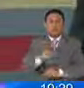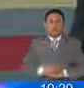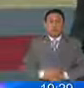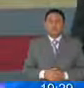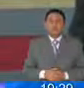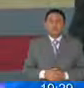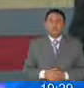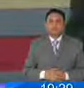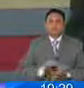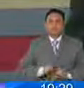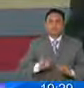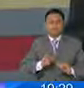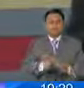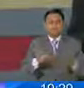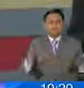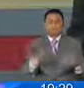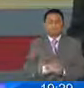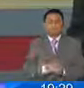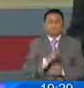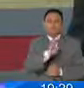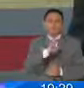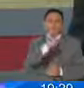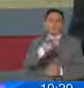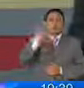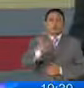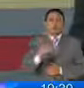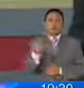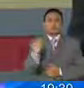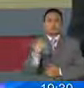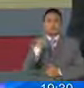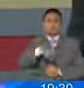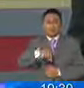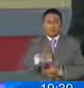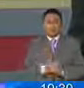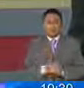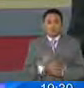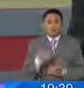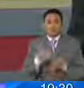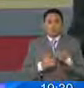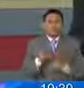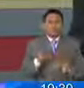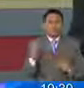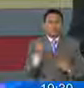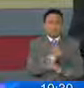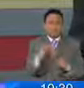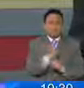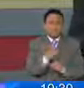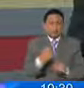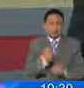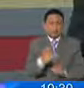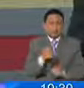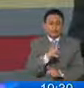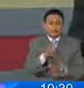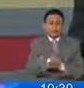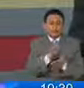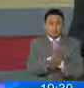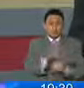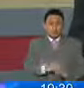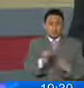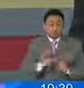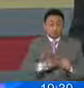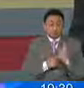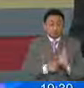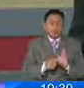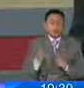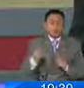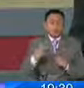Continuamos en el Comercio TV. Más del 50% de jóvenes en el país son víctimas de algún tipo de violencia en el sistema escolar. Así lo reveló la primera